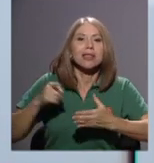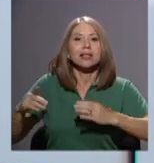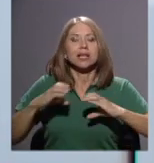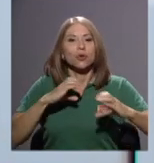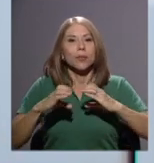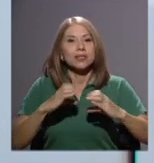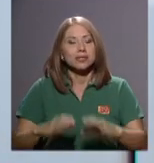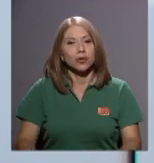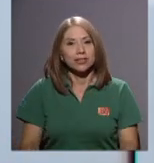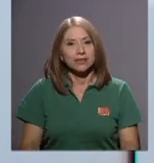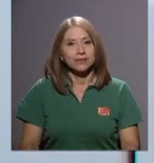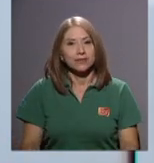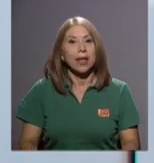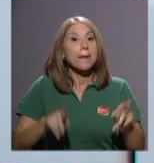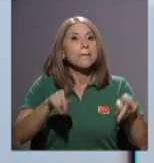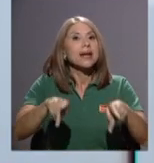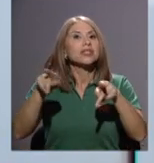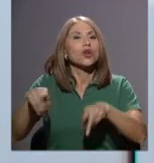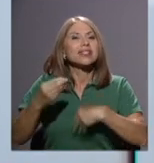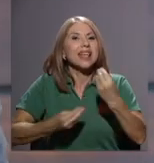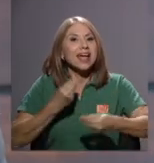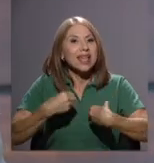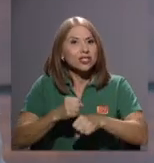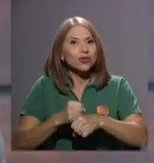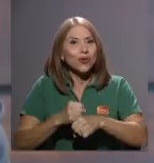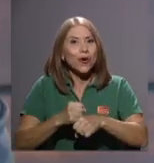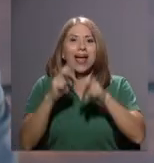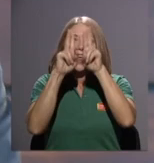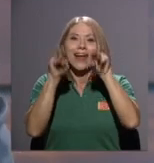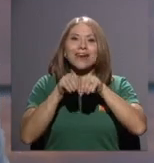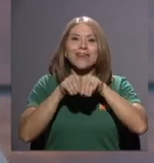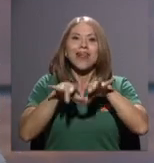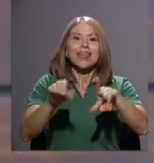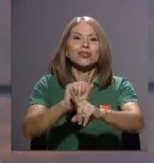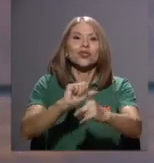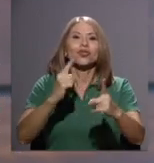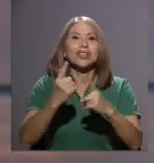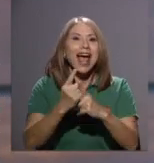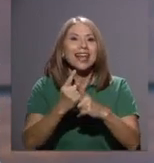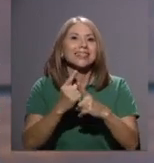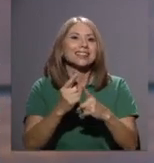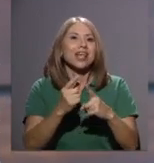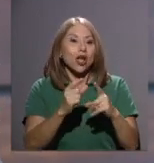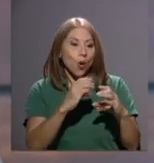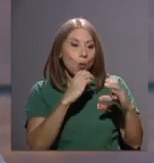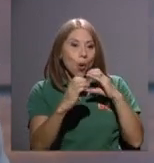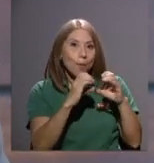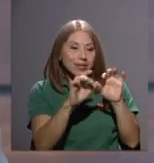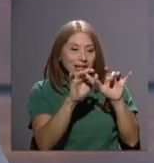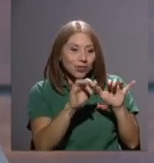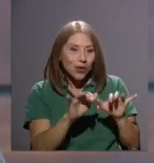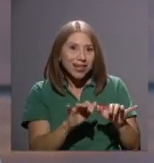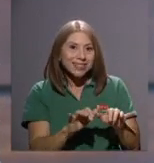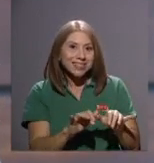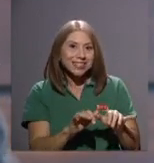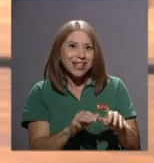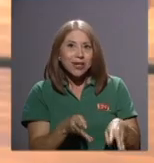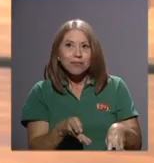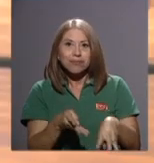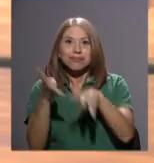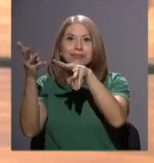tal. Las personas lo que han hecho es compartir en las redes sociales sus conversaciones, como dicen así literalmente, y voy a utilizar el hashtag